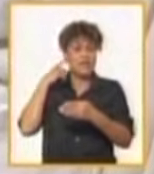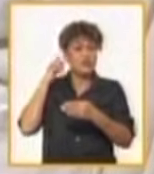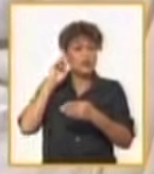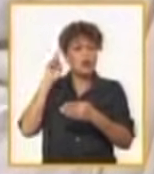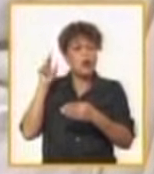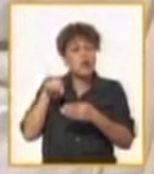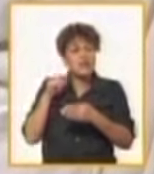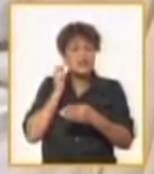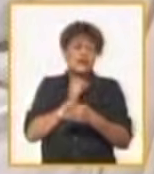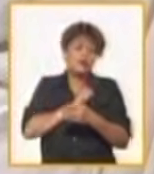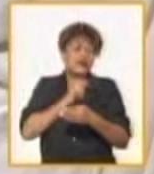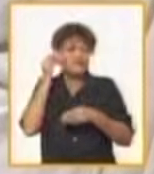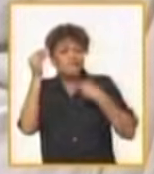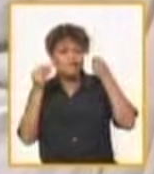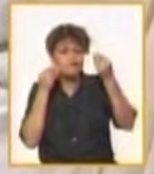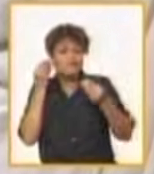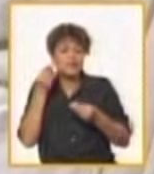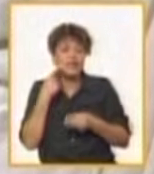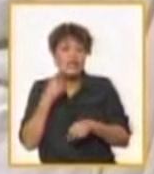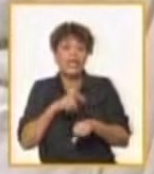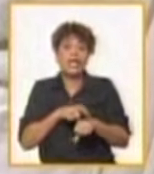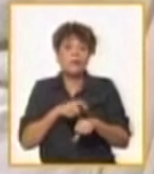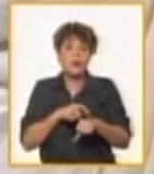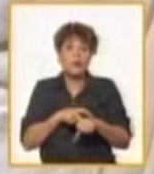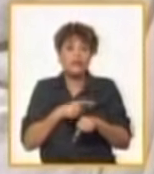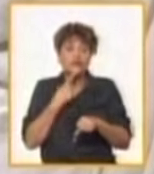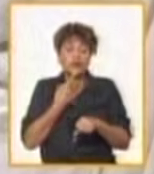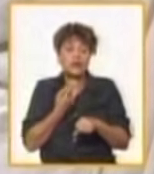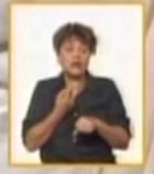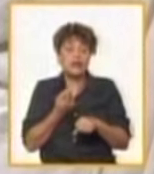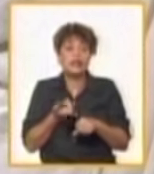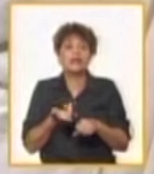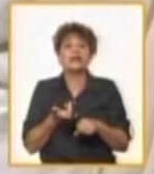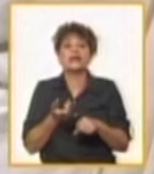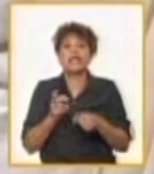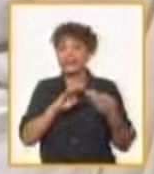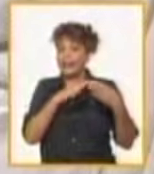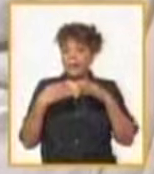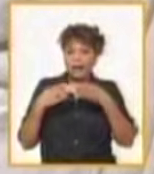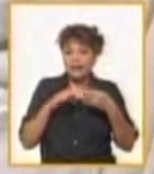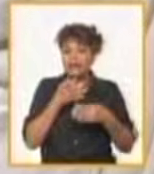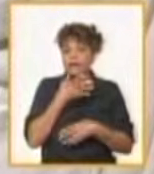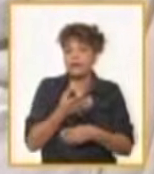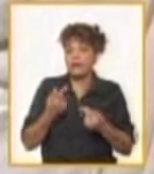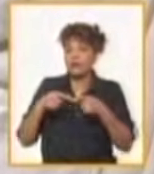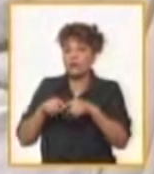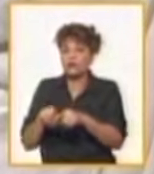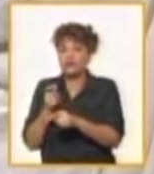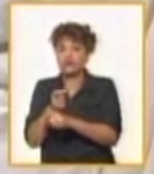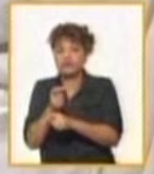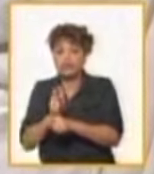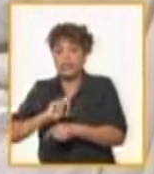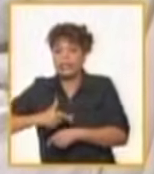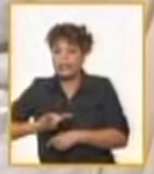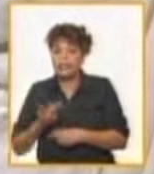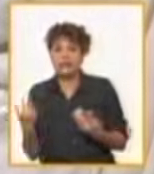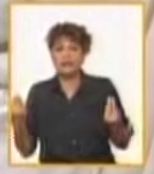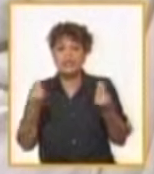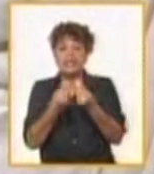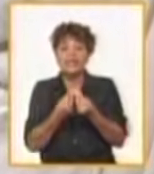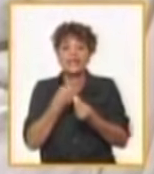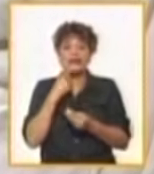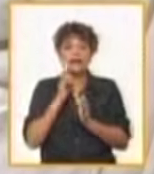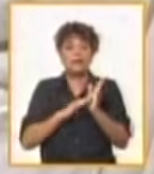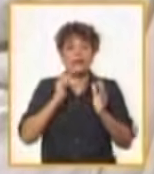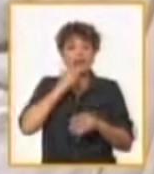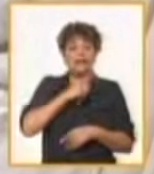reflexionar sobre el contexto en el que se da todo este debate y todas estas palabras de Fidel y lo que significó en abrir esa